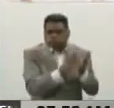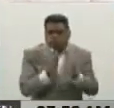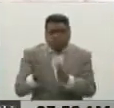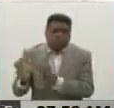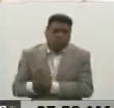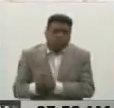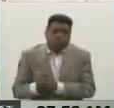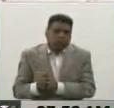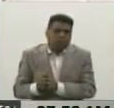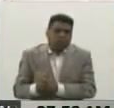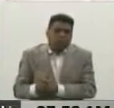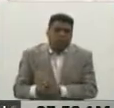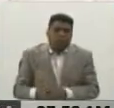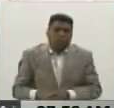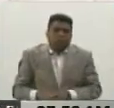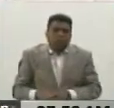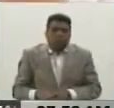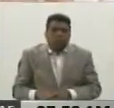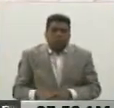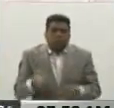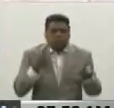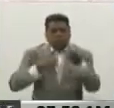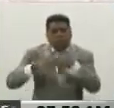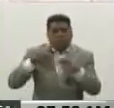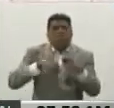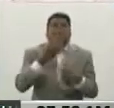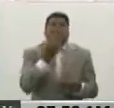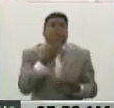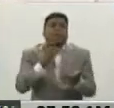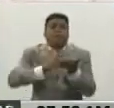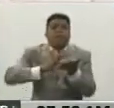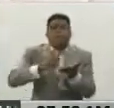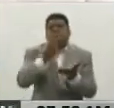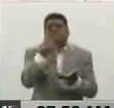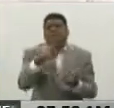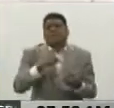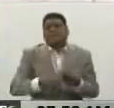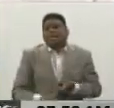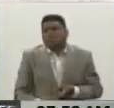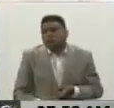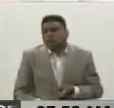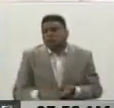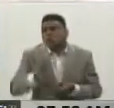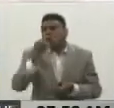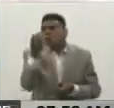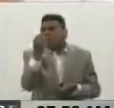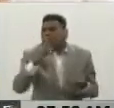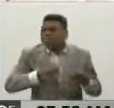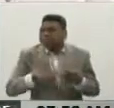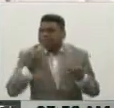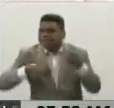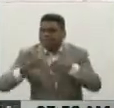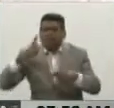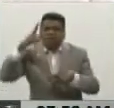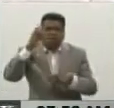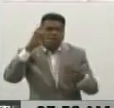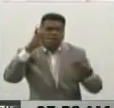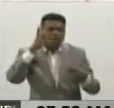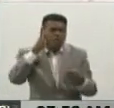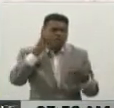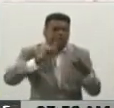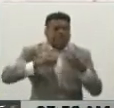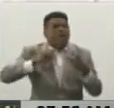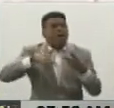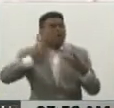estos crimen organizado que hacen, que venden medicamentos y alimentos. Claro, es lamentable. Precisamente, las redes se autorregulan en